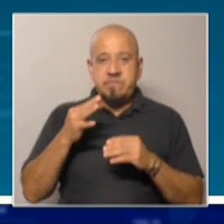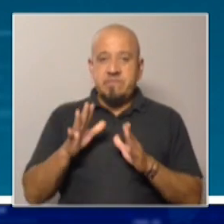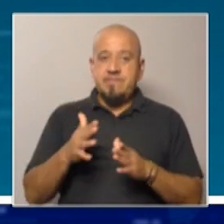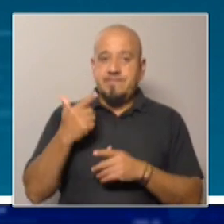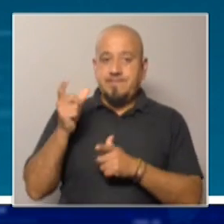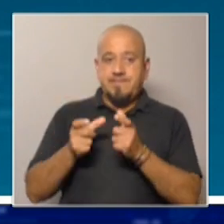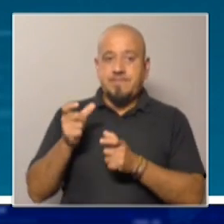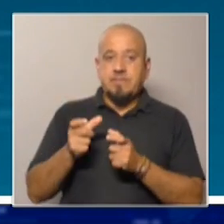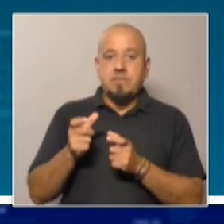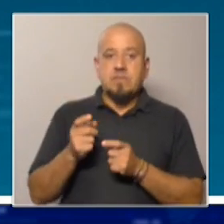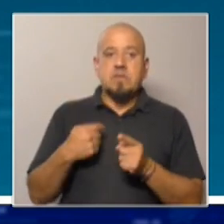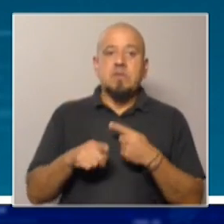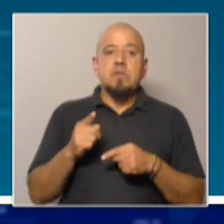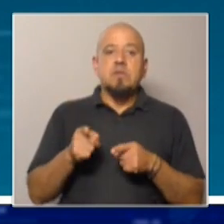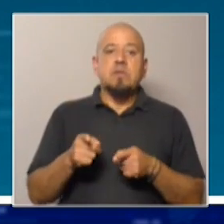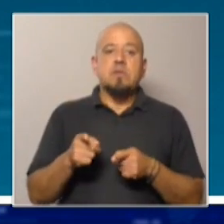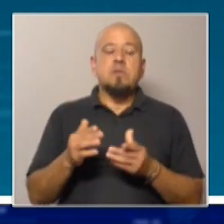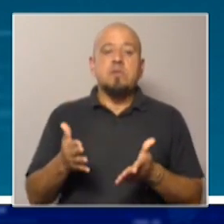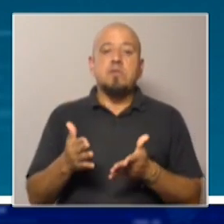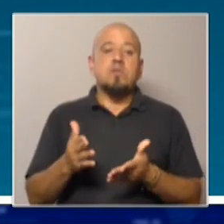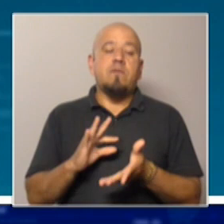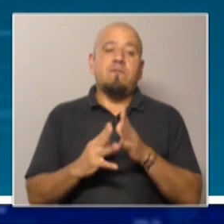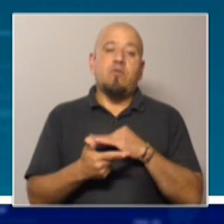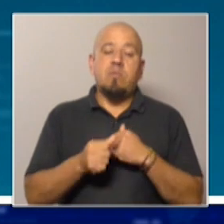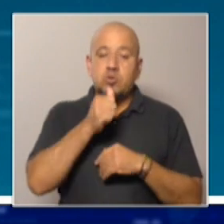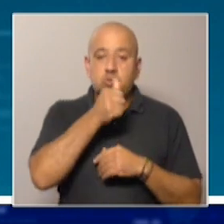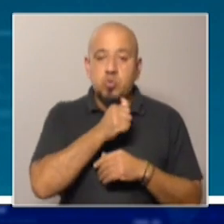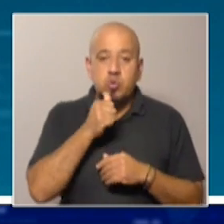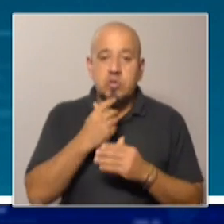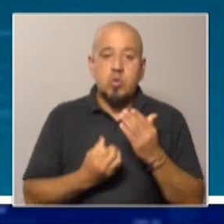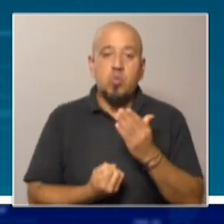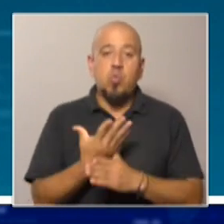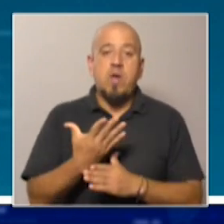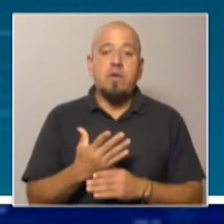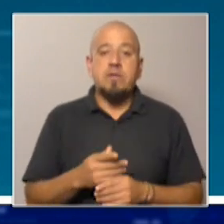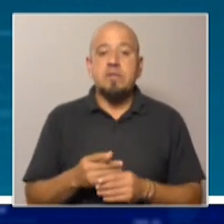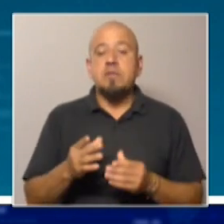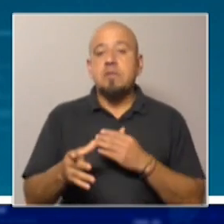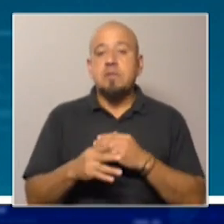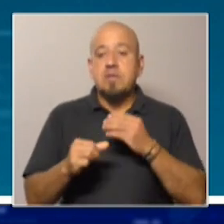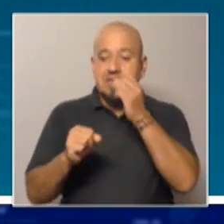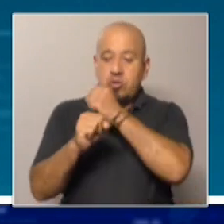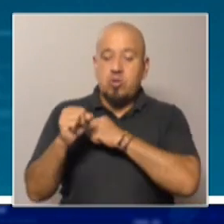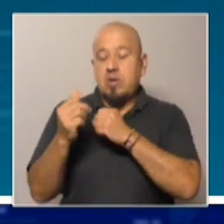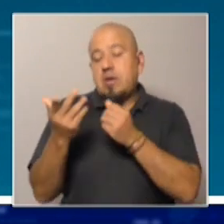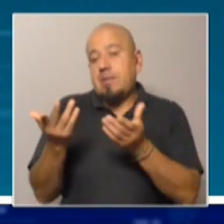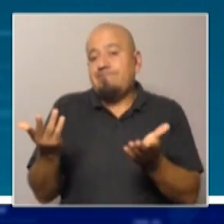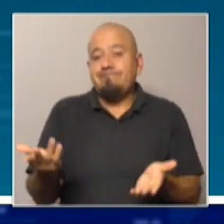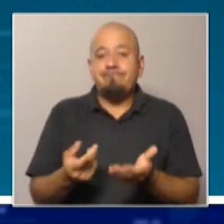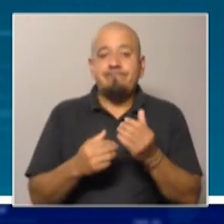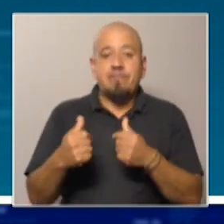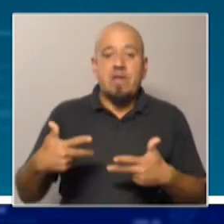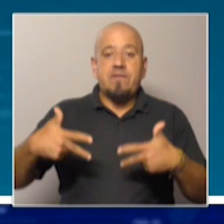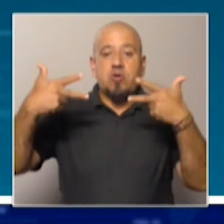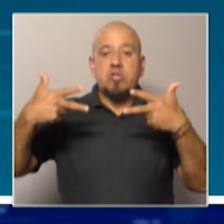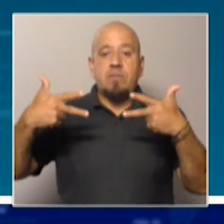pacientes. Y bueno, y tuvimos que emplear herramientas nuevas, obviamente aplicando tecnologías, lo que es la videollamada para nosotros es fundamental,